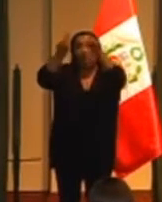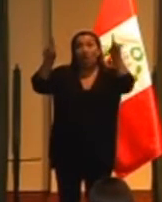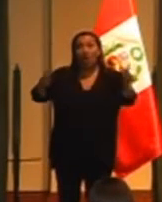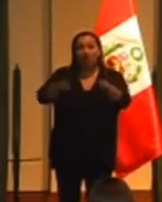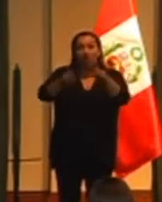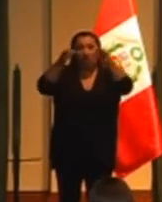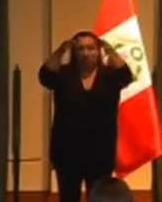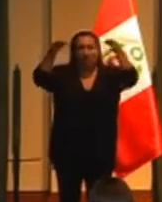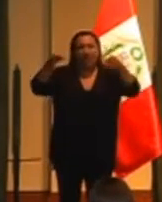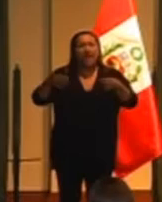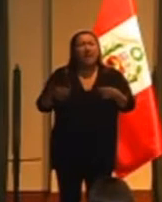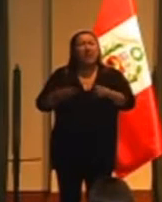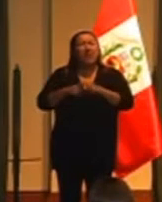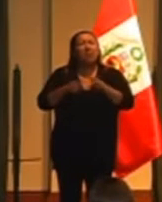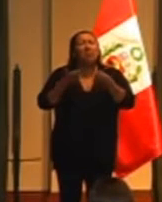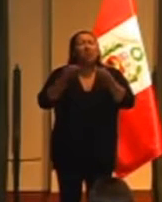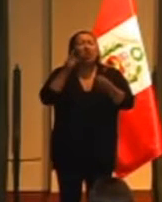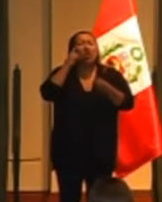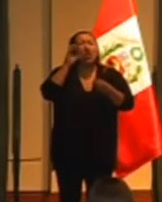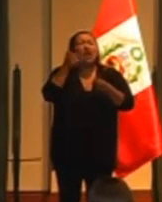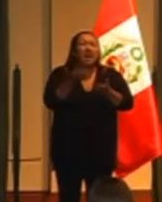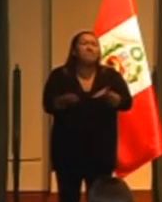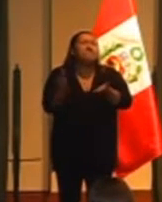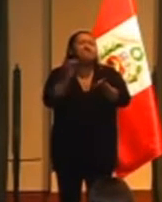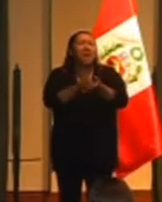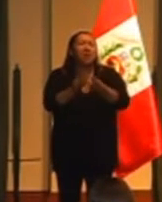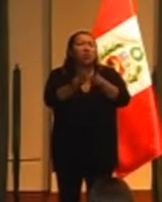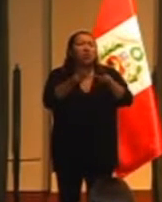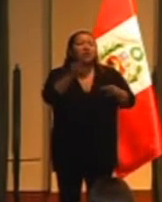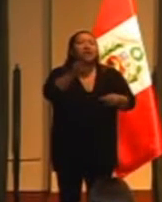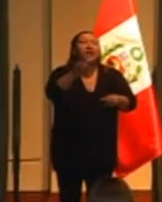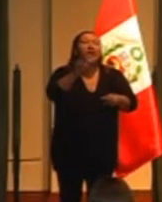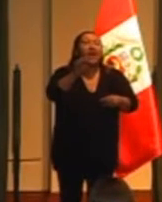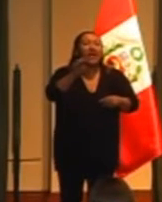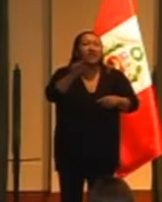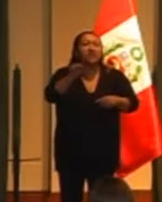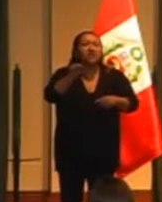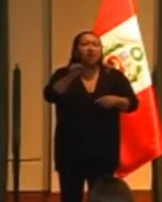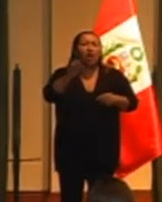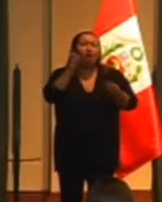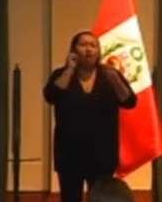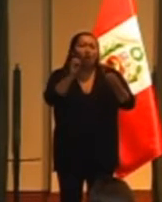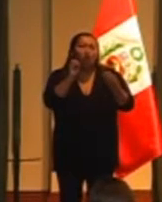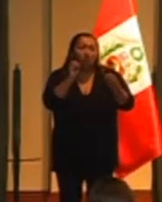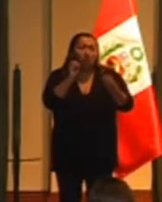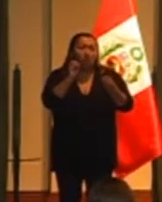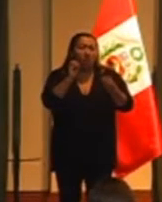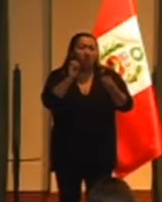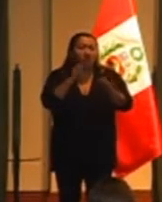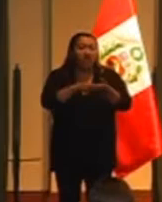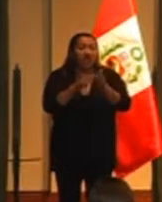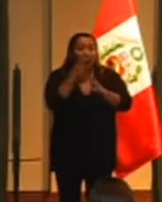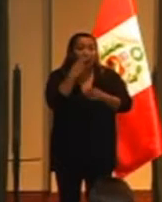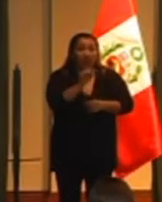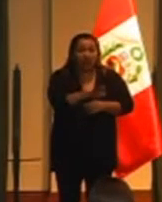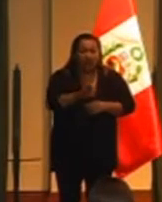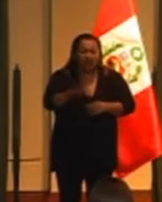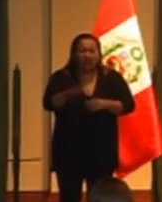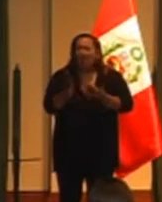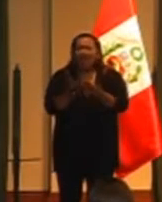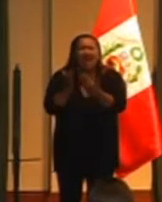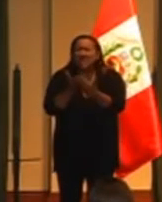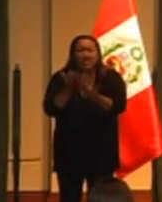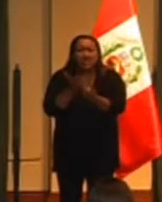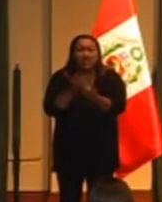etcétera. ¿Y por qué no crean más espacios para RAES? Fíjense cómo son los chicos de simples en